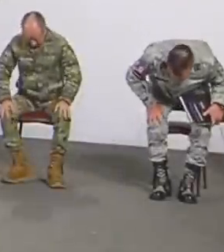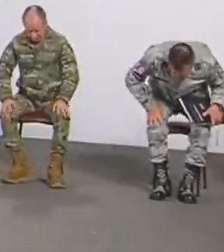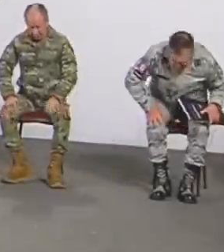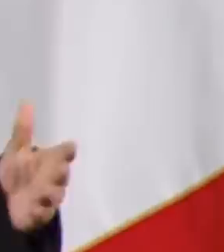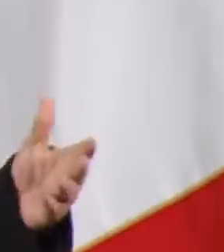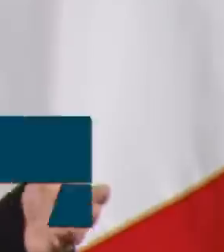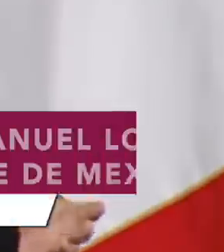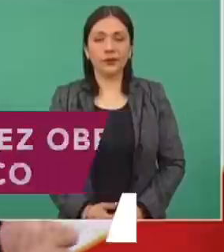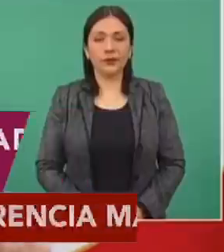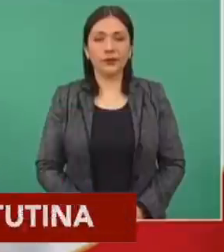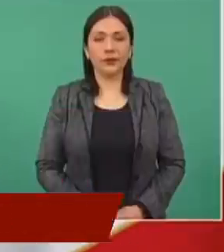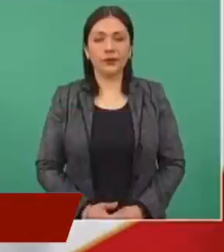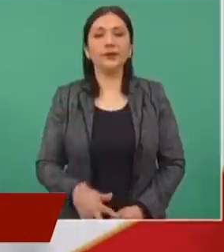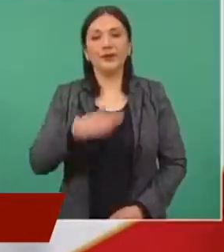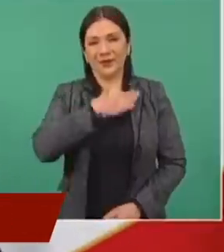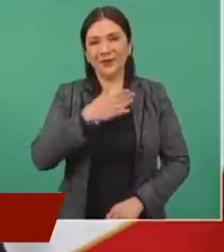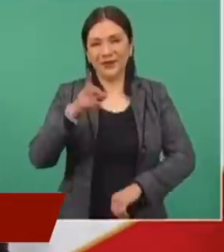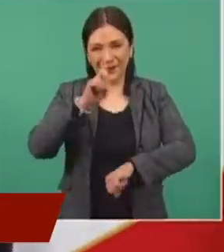Pues expresar